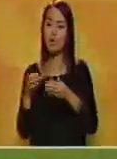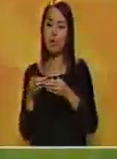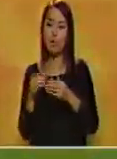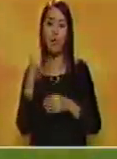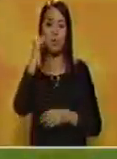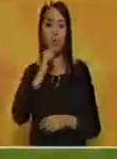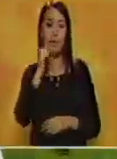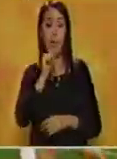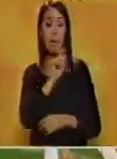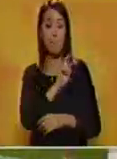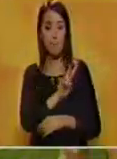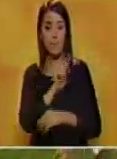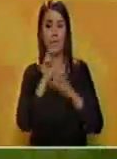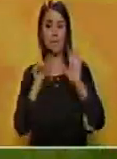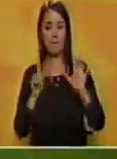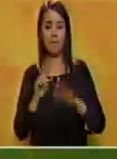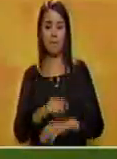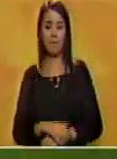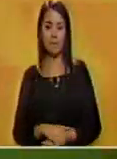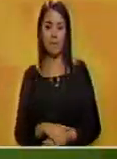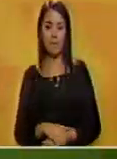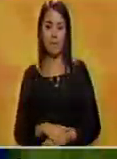sábado 26 en Kiev.